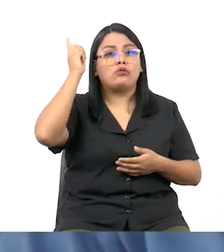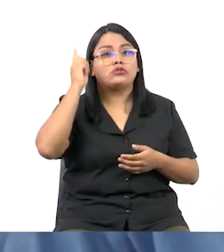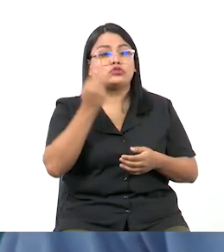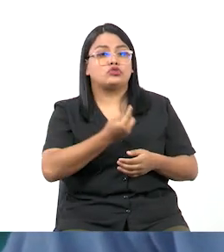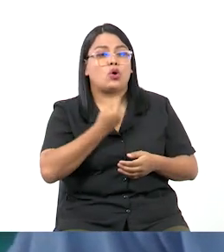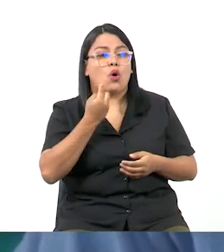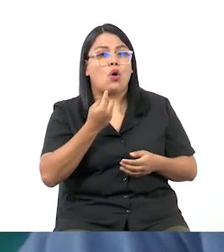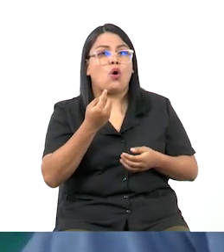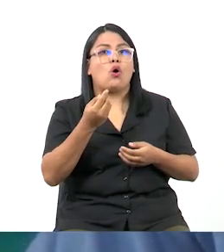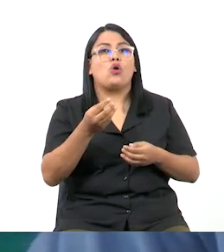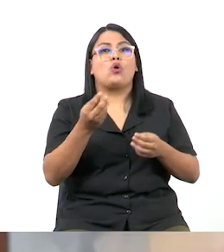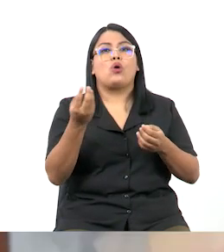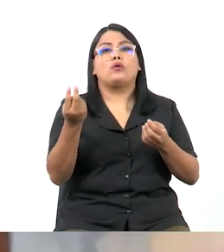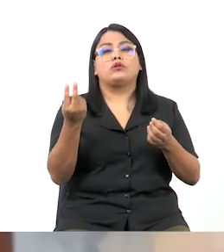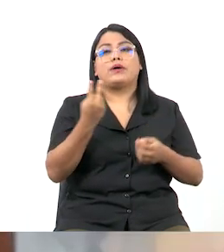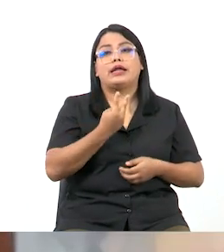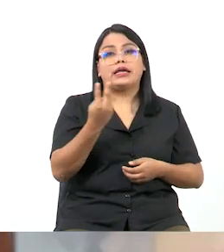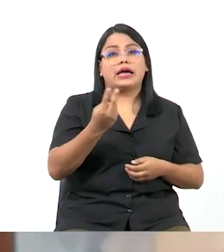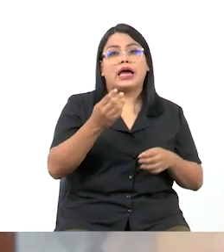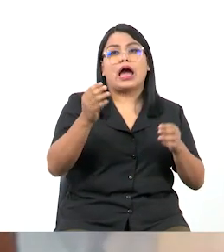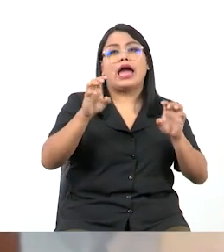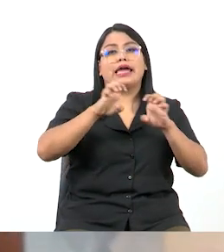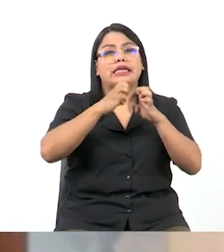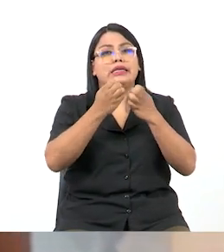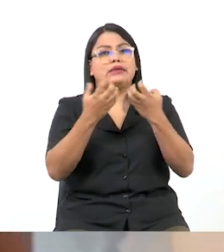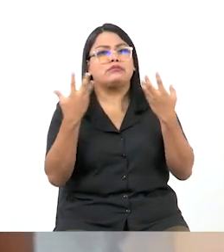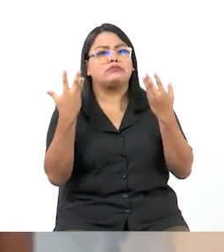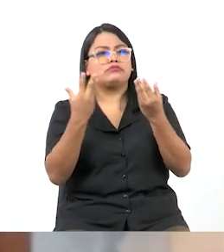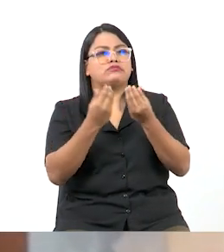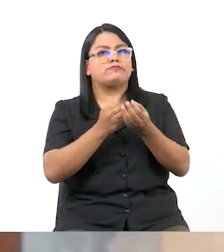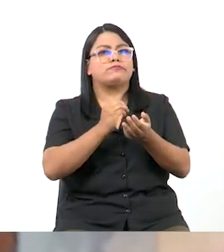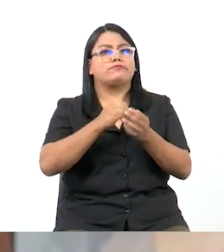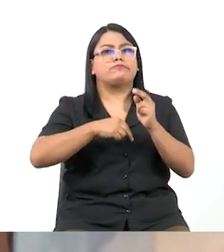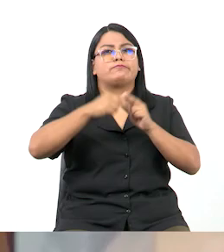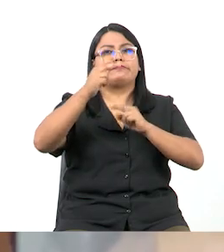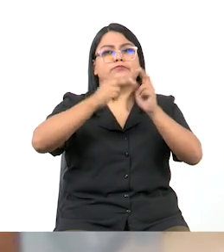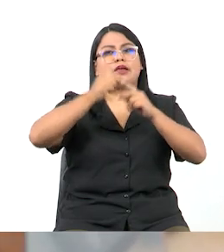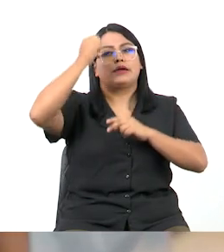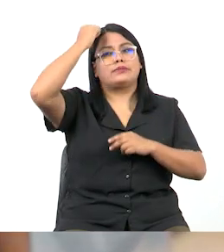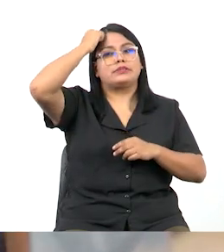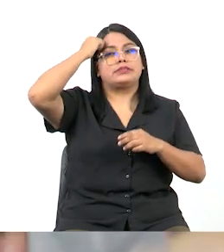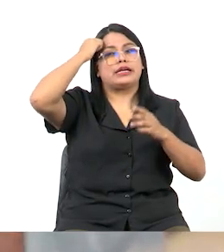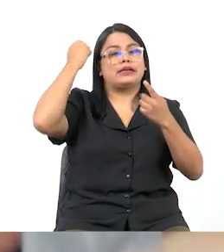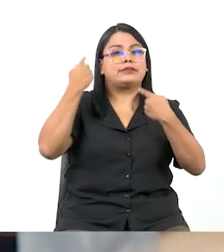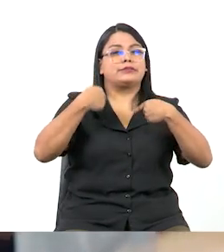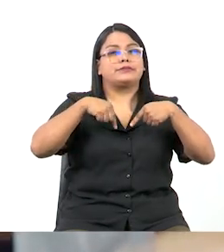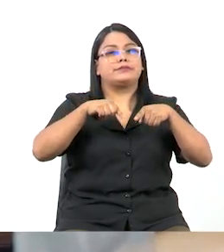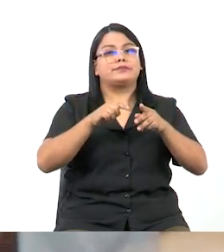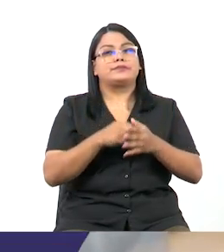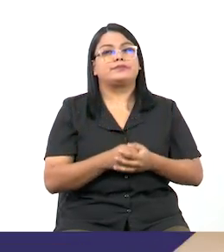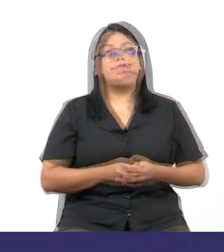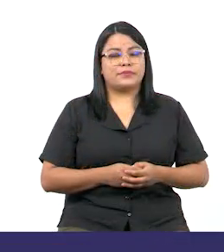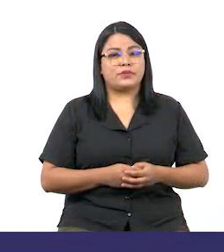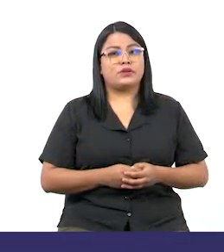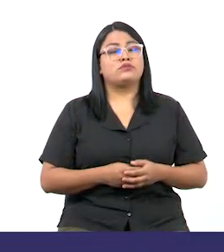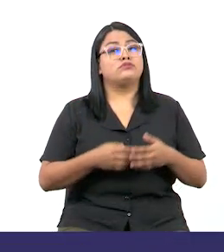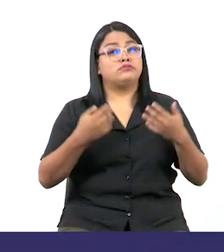docente, individual, entre pares y equipos, con el fin de socializar y construir aprendizajes perdurables.